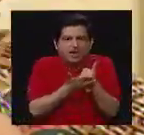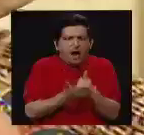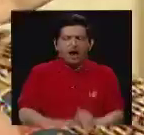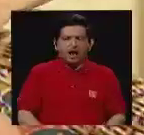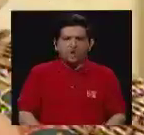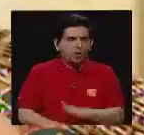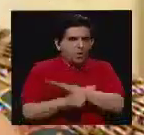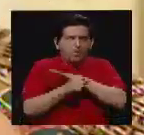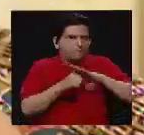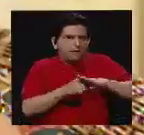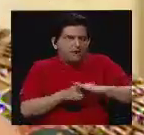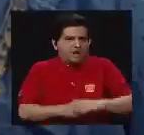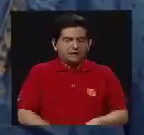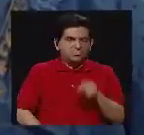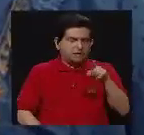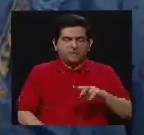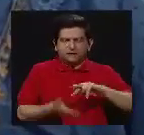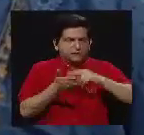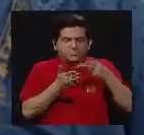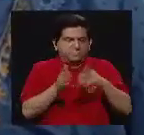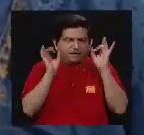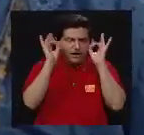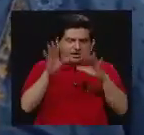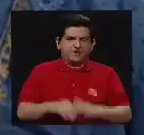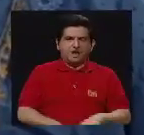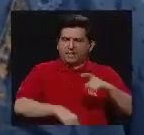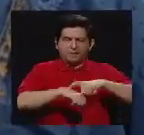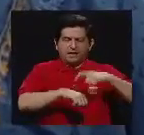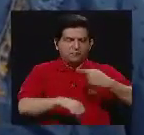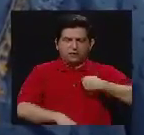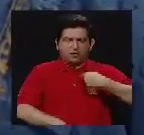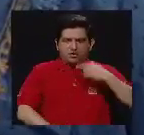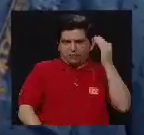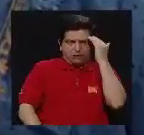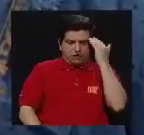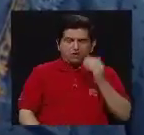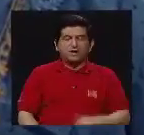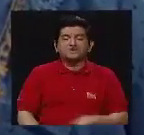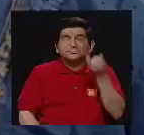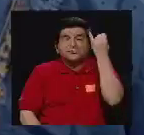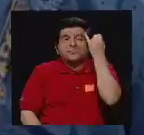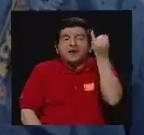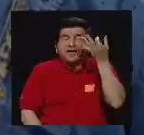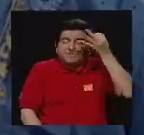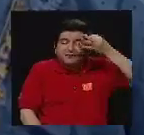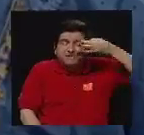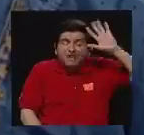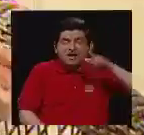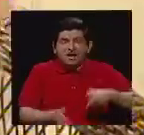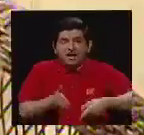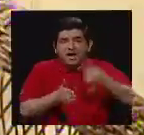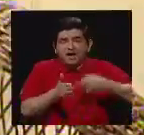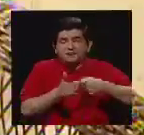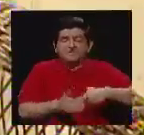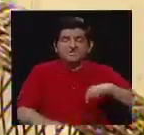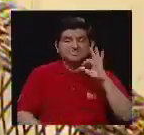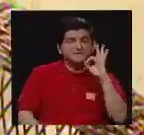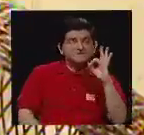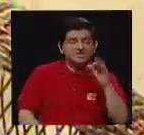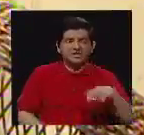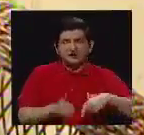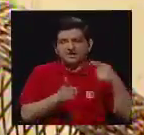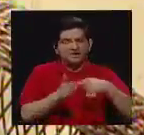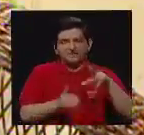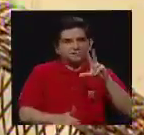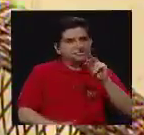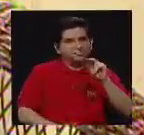afirmaciones absolutas respecto de épocas que no conocemos. Hacemos conjeturas, y algunas conjeturas son válidas y algunas son